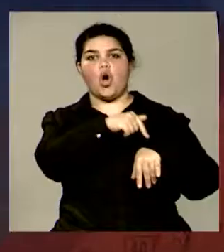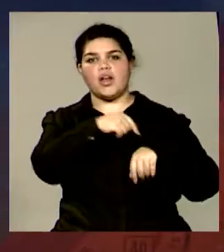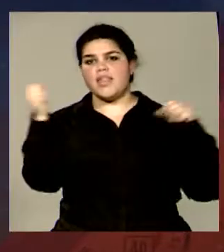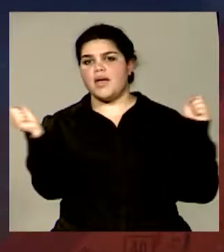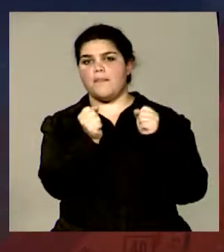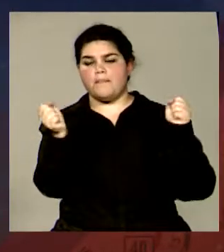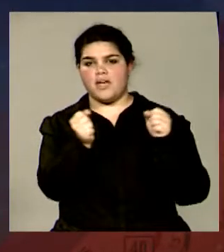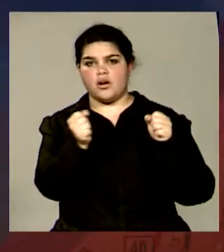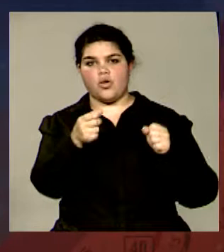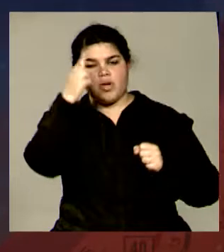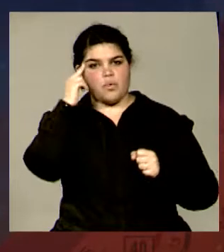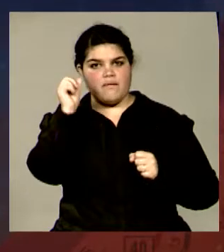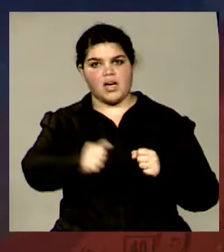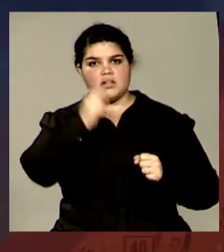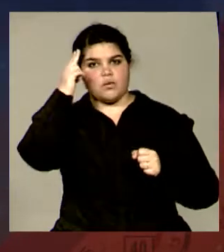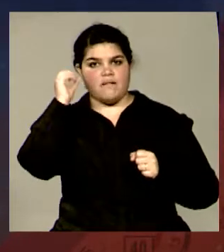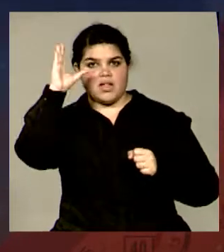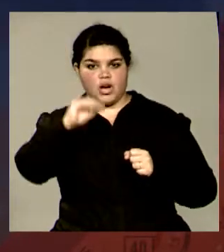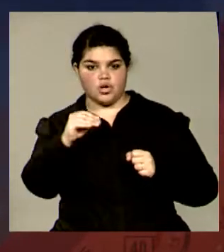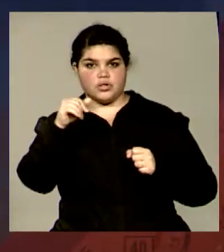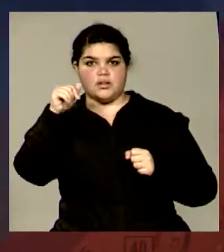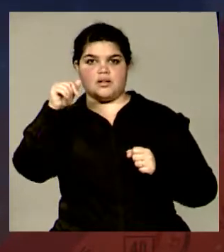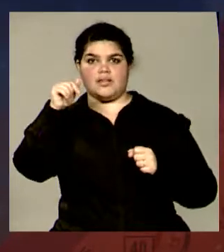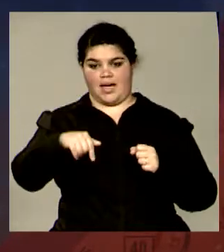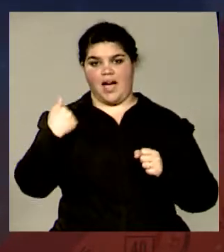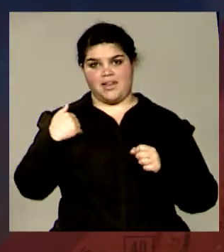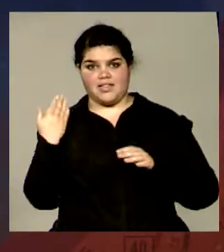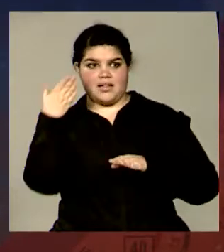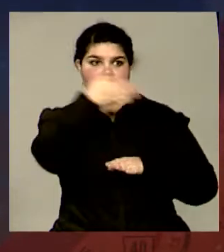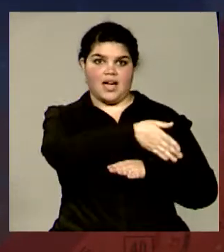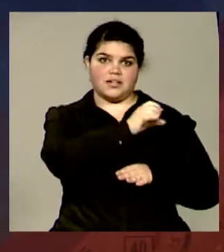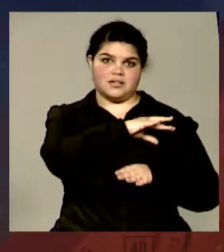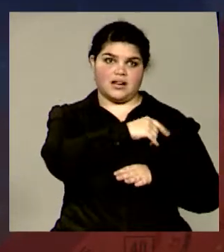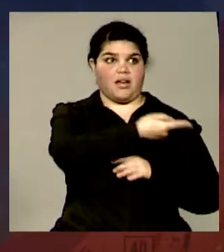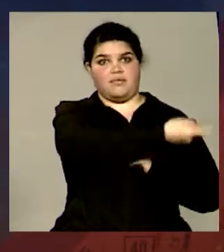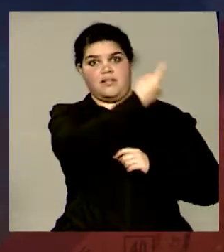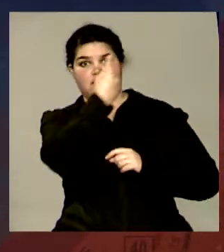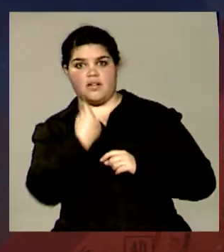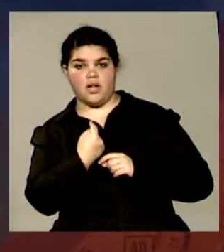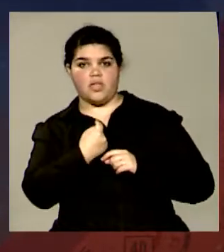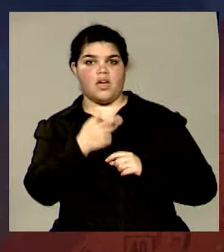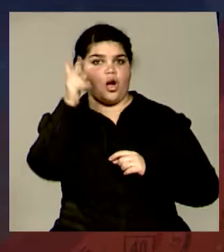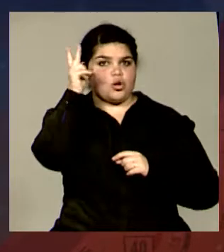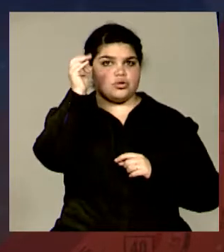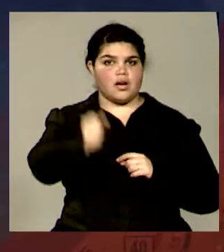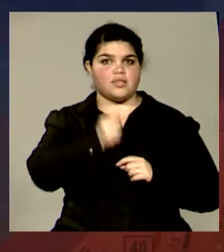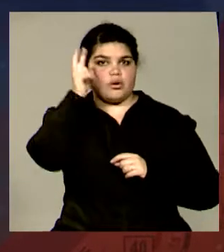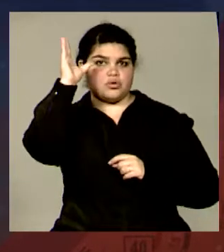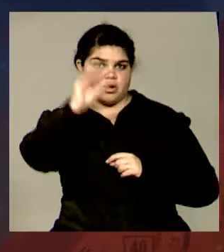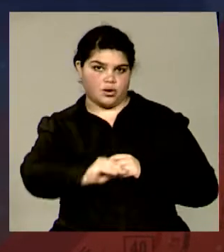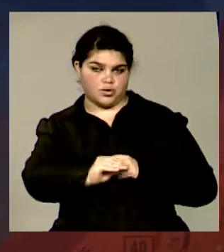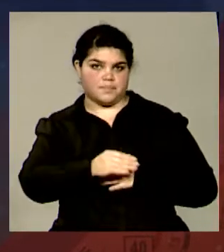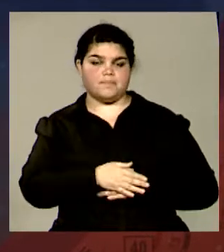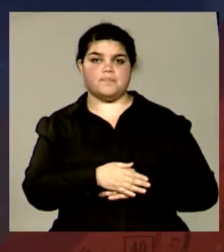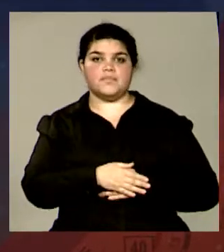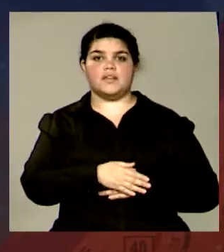invierno de 9 a 21 horas en el caso de Argentina y de 20 a 20 horas en el caso chileno.